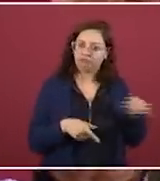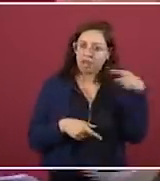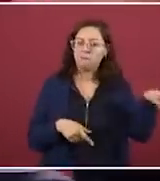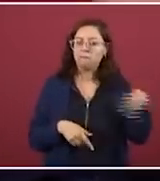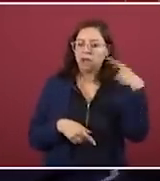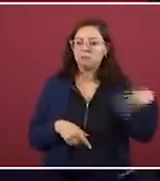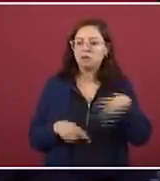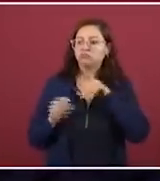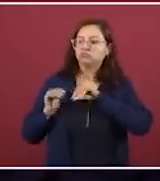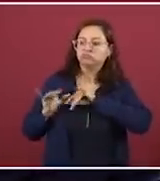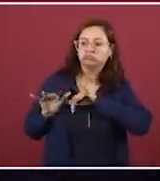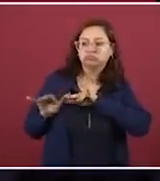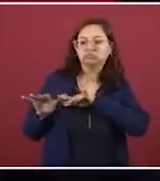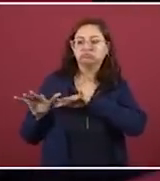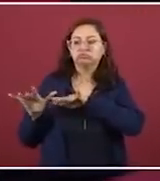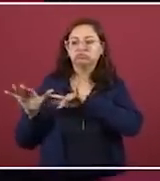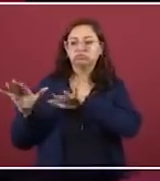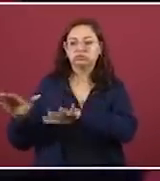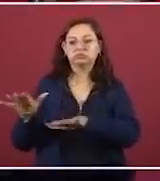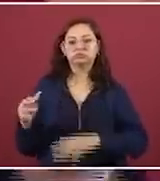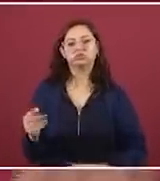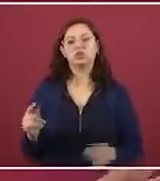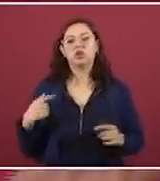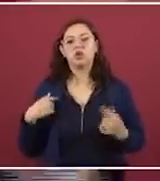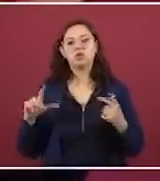y tomaban fotos